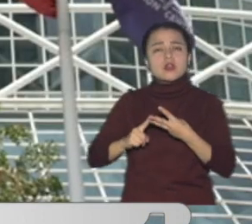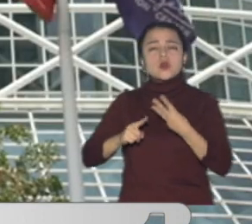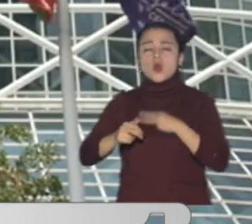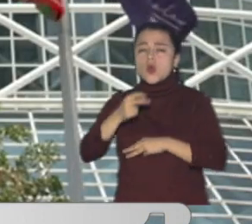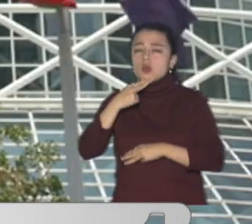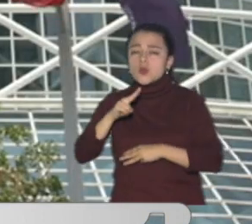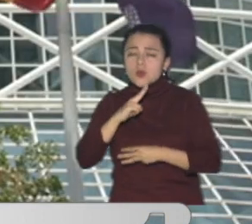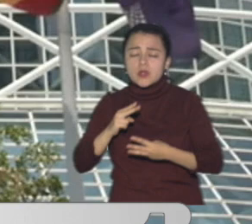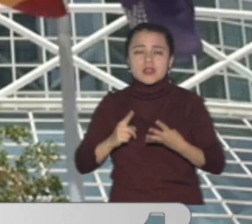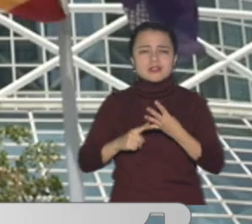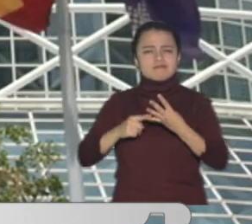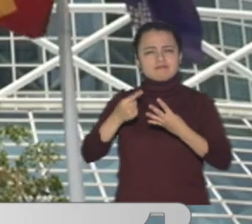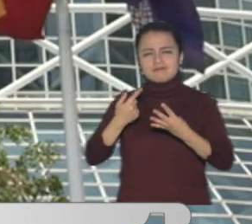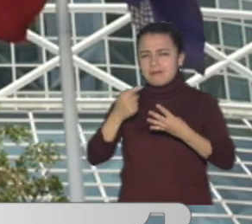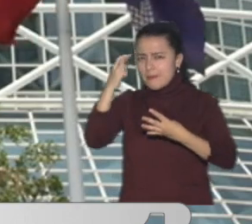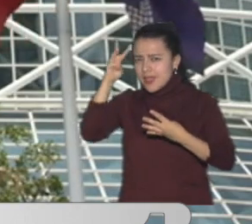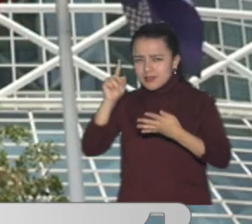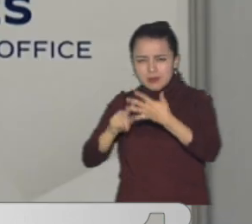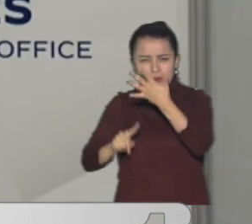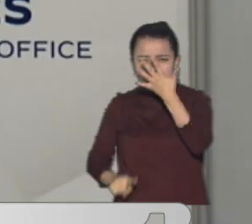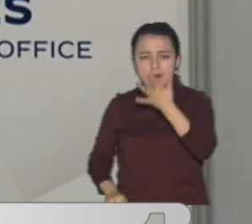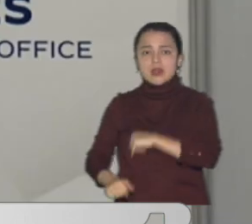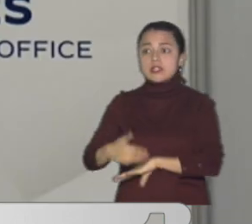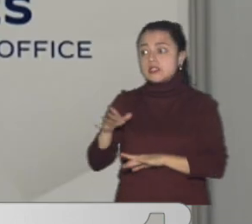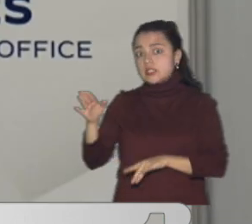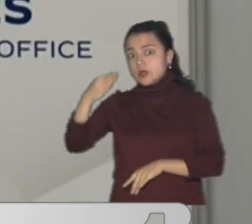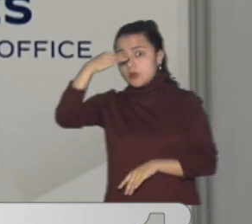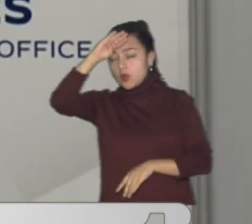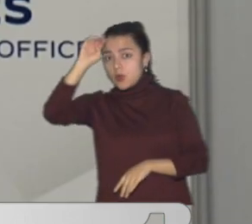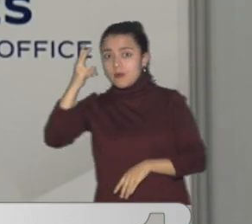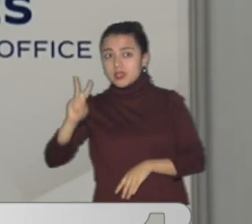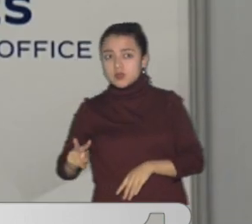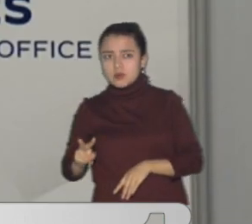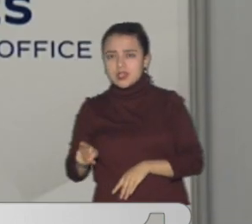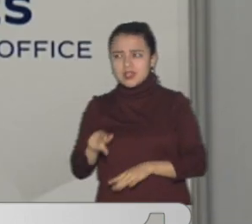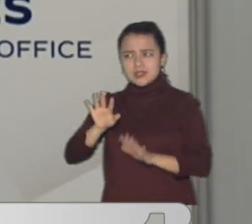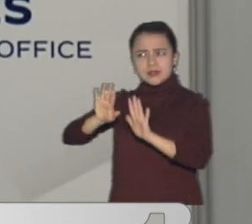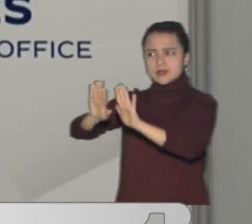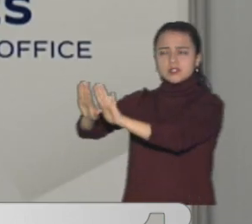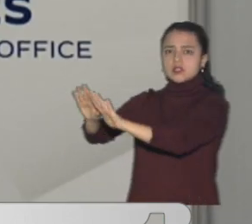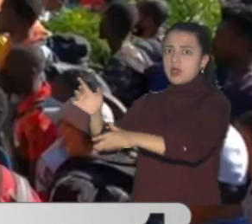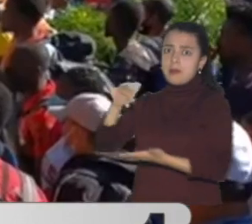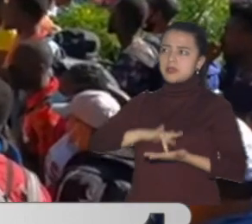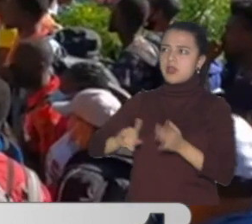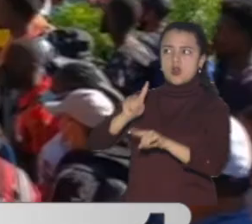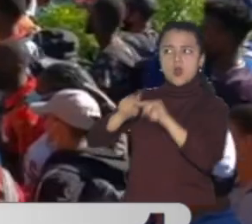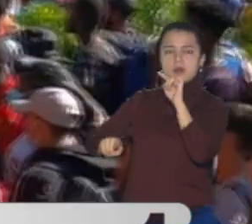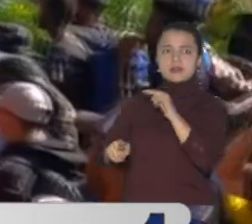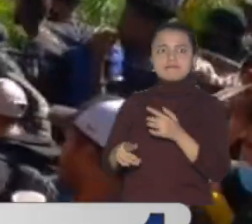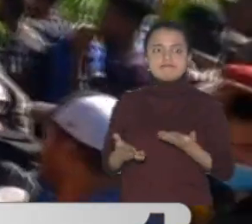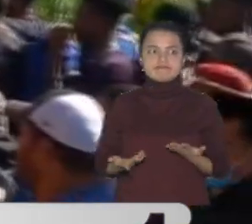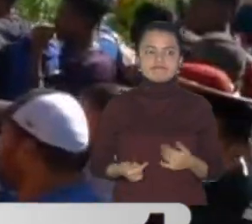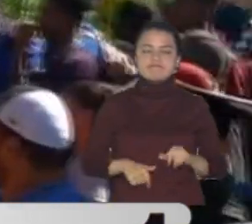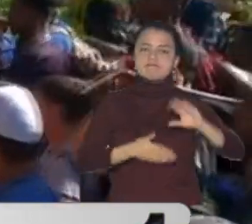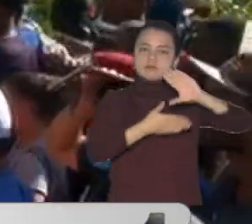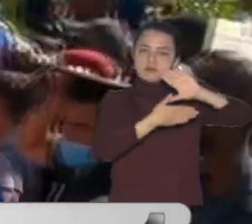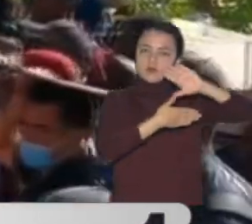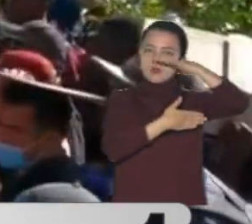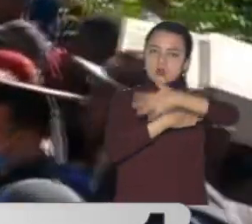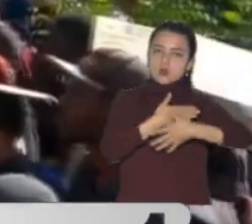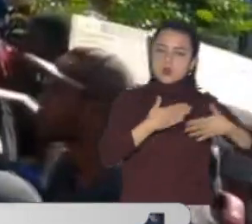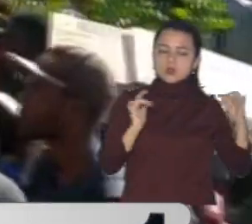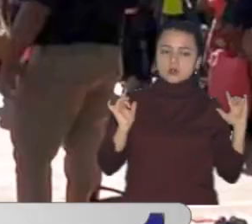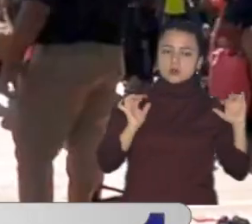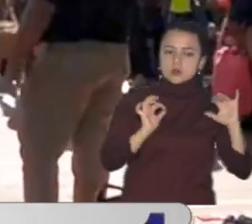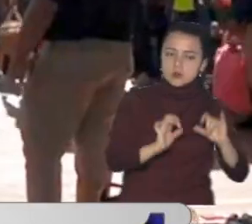exclusión de los gobiernos de Nicaragua, Venezuela y Cuba, a los que Washington considera dictaduras. Con este nuevo monto, las promesas de inversión